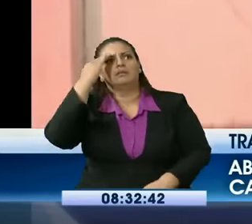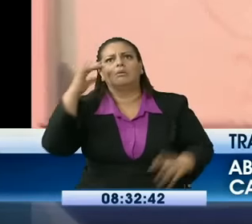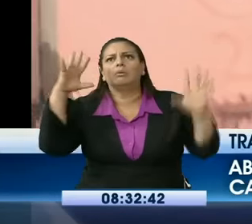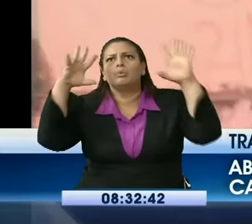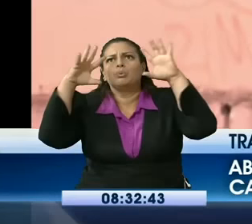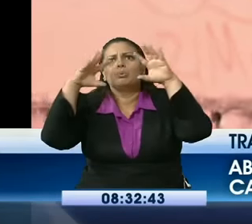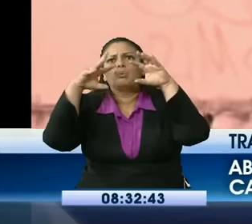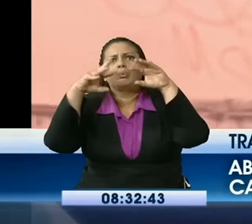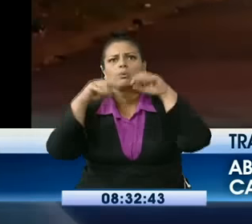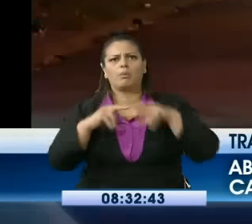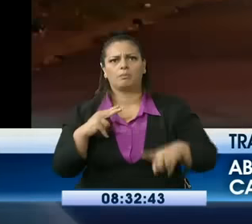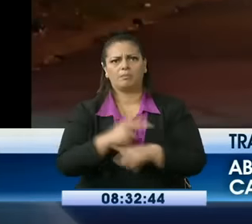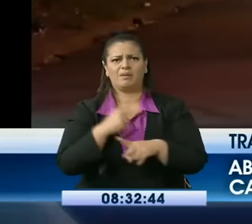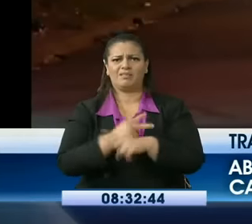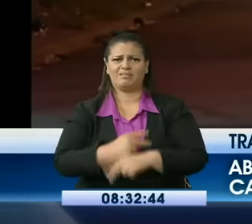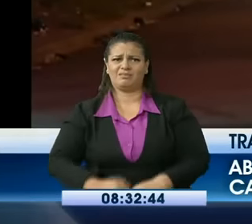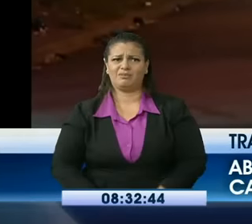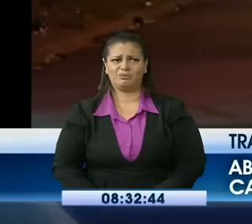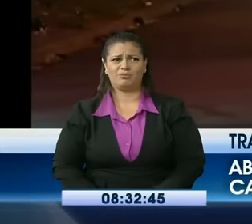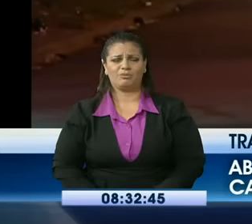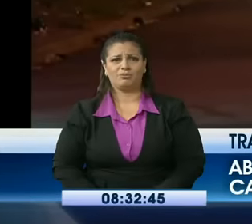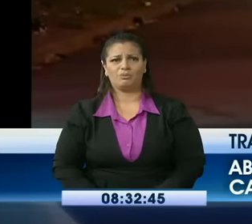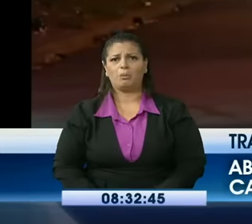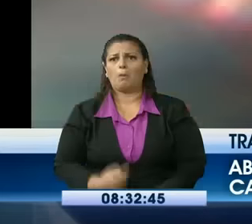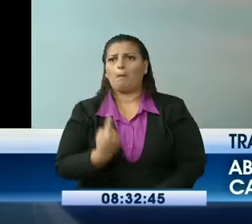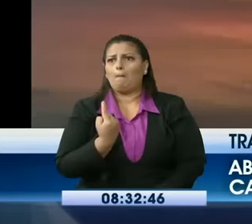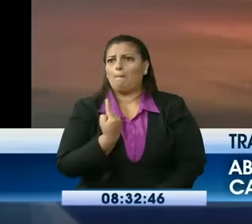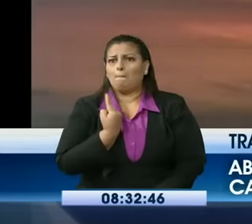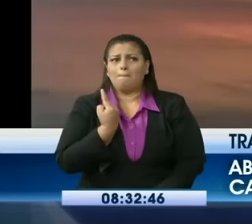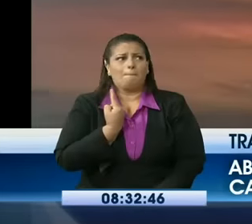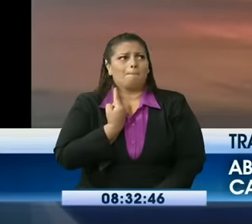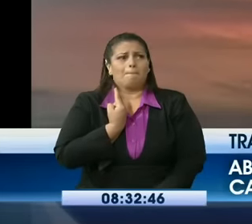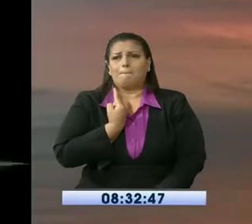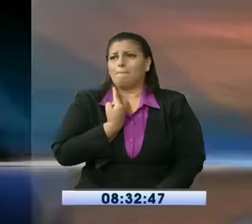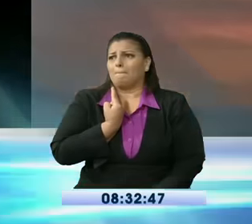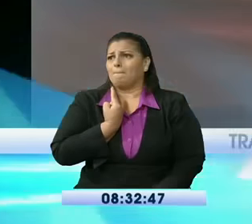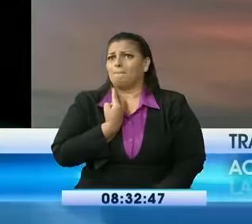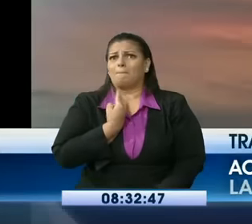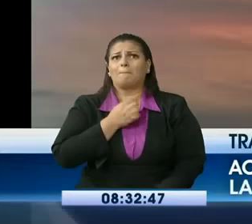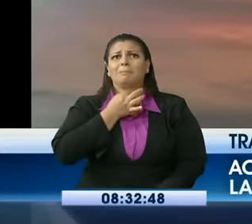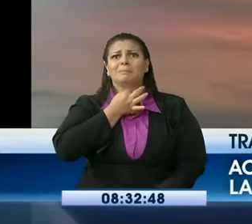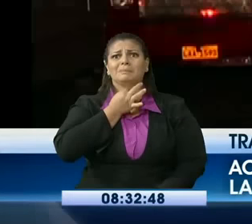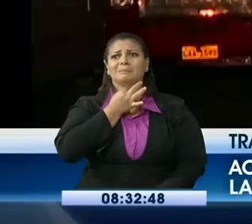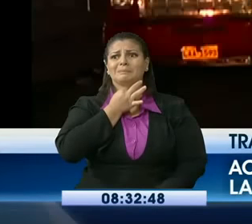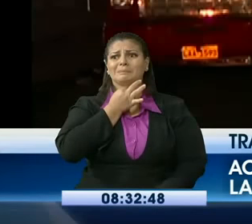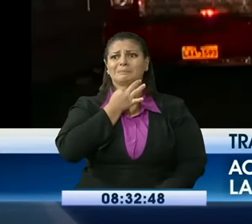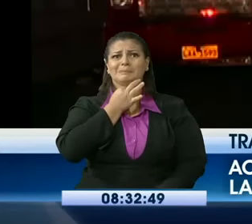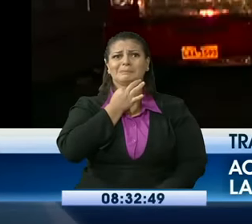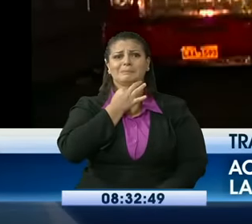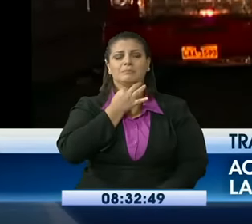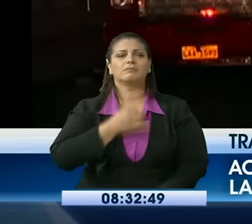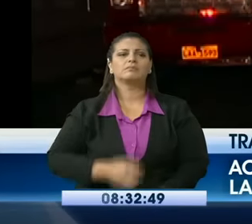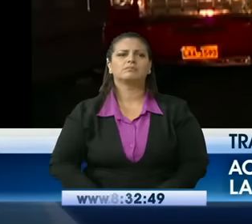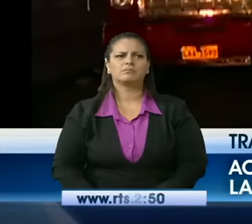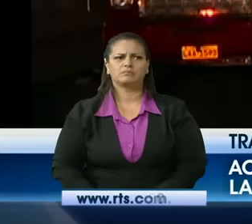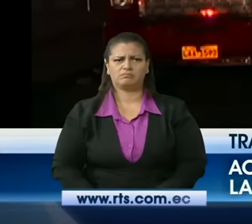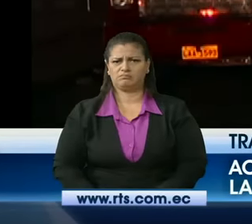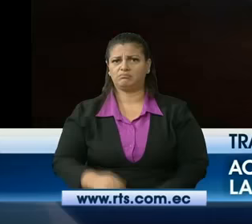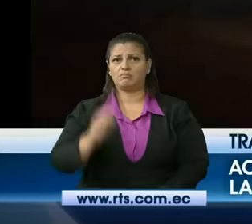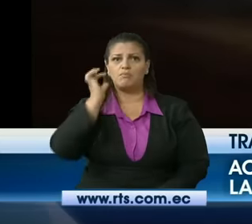mientras pasan las horas, pues el sitio se vuelve solitario y el temor se presenta. Obviamente sí da un poco de peligro porque